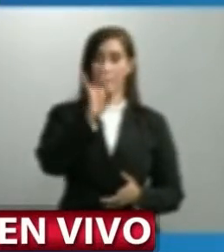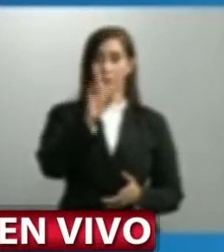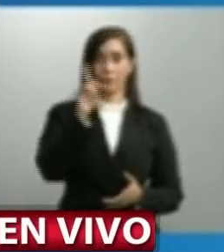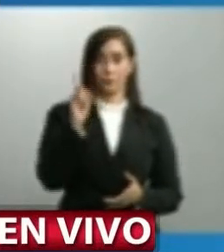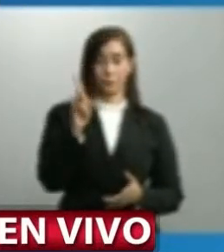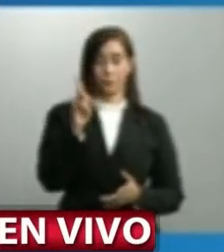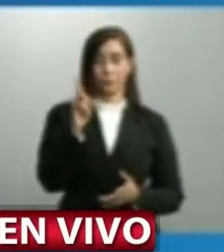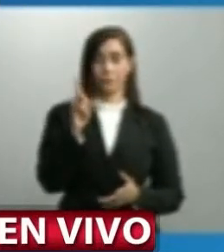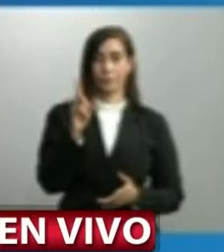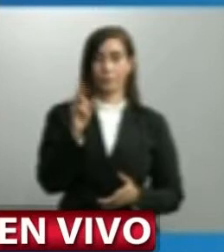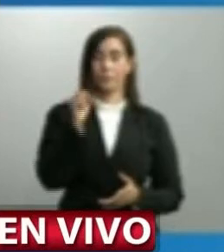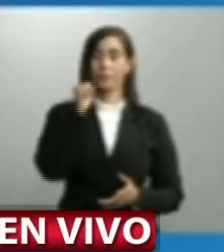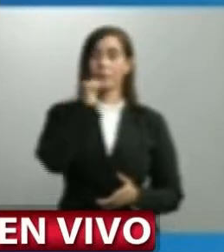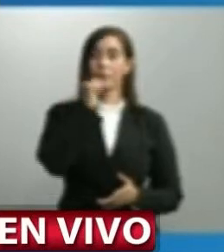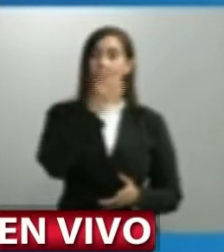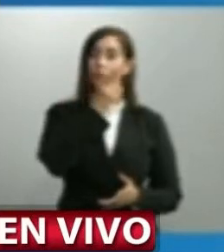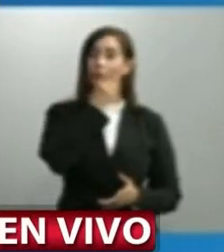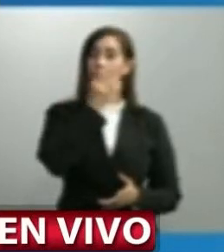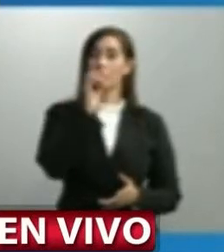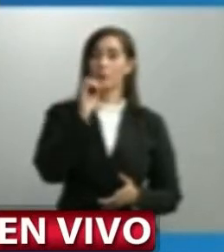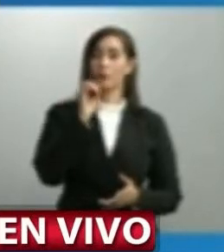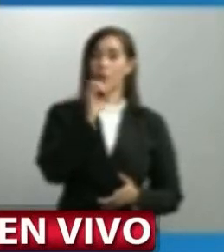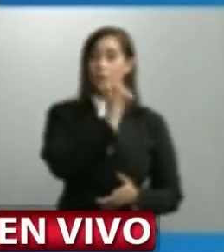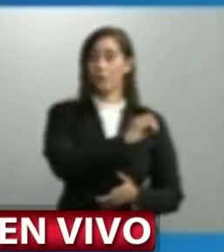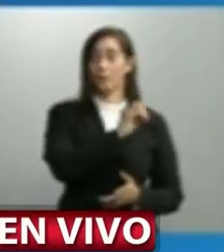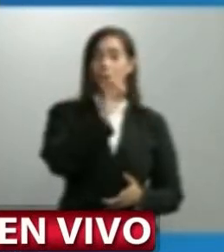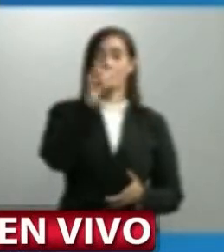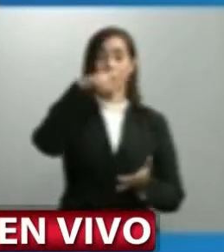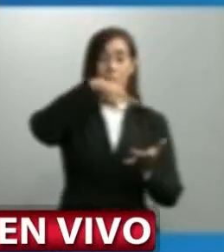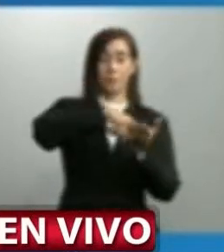881, y Santo Domingo Oeste,